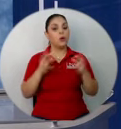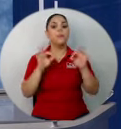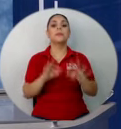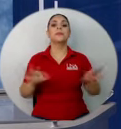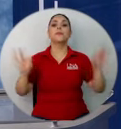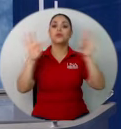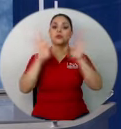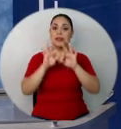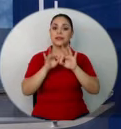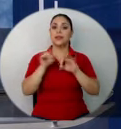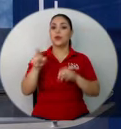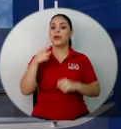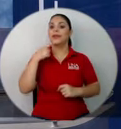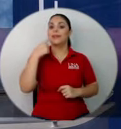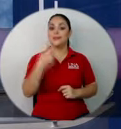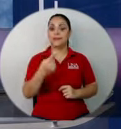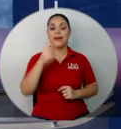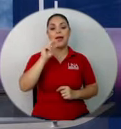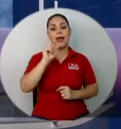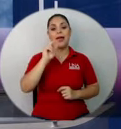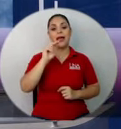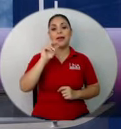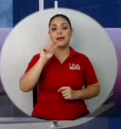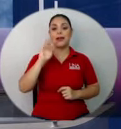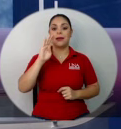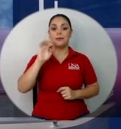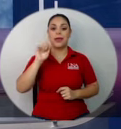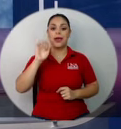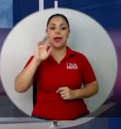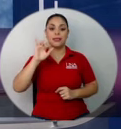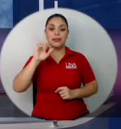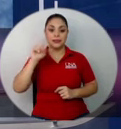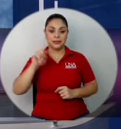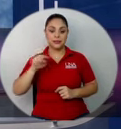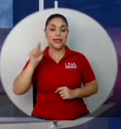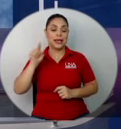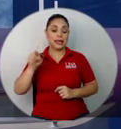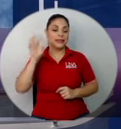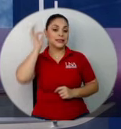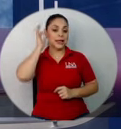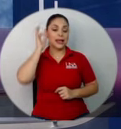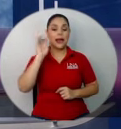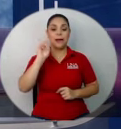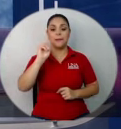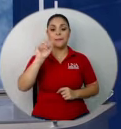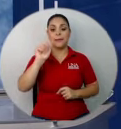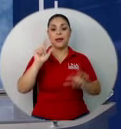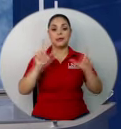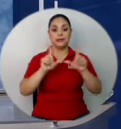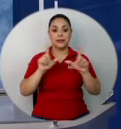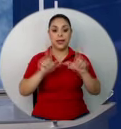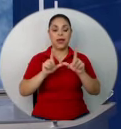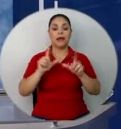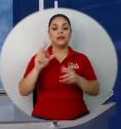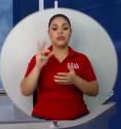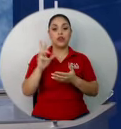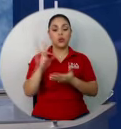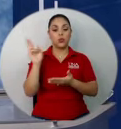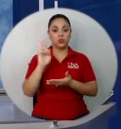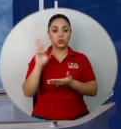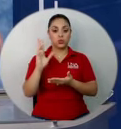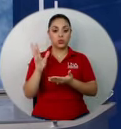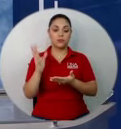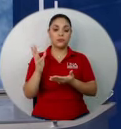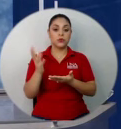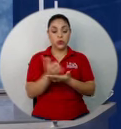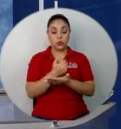Qué importante esta relación que hace Ana Beatriz de la Maestría en Administración de Recursos Humanos de la Universidad Nacional con el